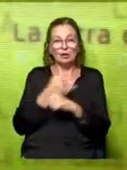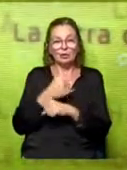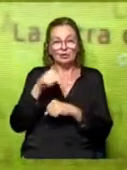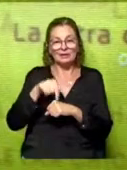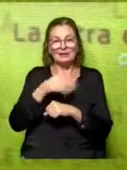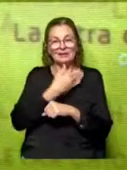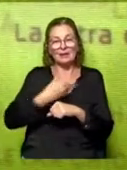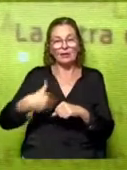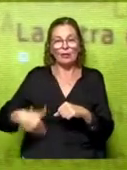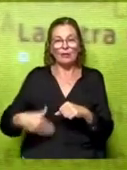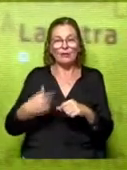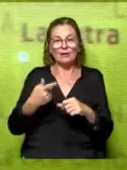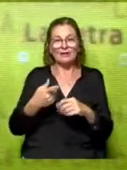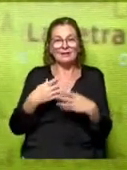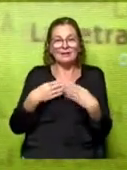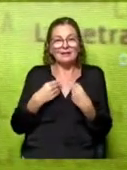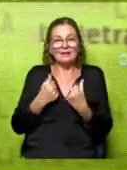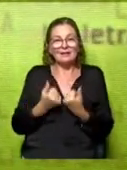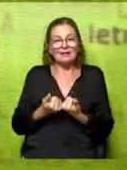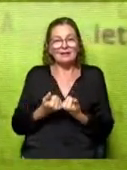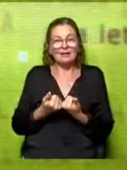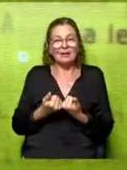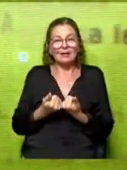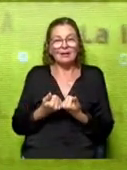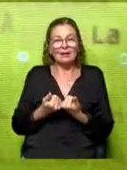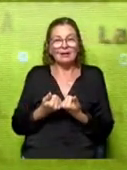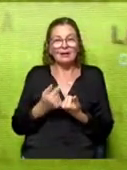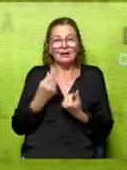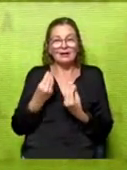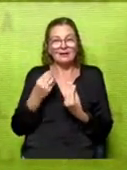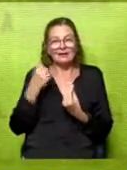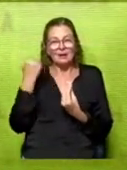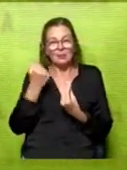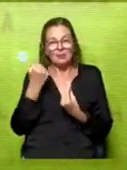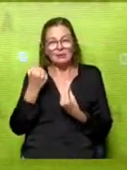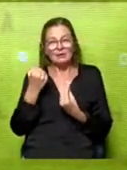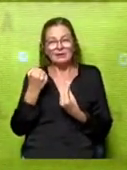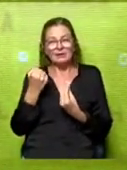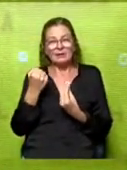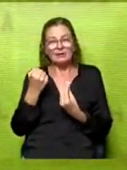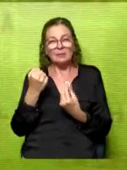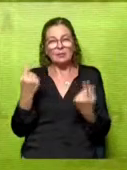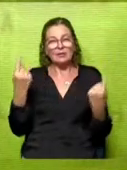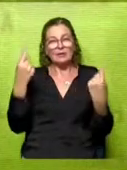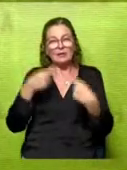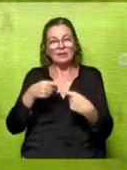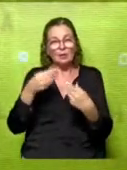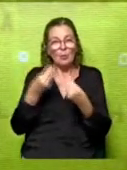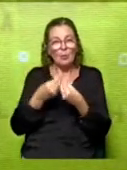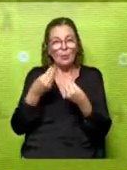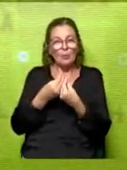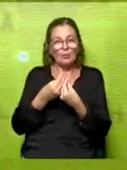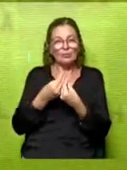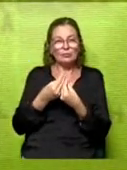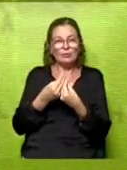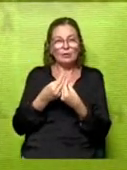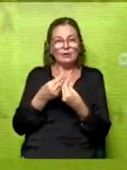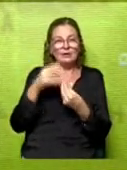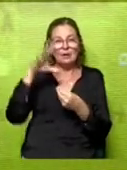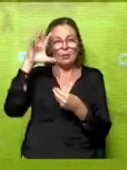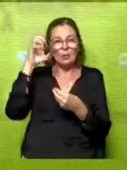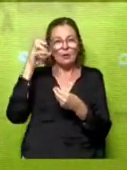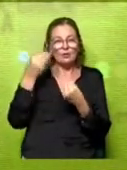gobierno. En ese sentido, ¿qué tanto peso tienen? Y después se debatió mucho la cuestión, y recuerdo mucho el